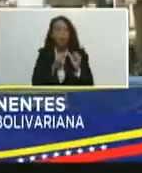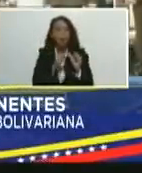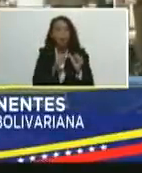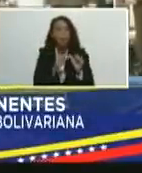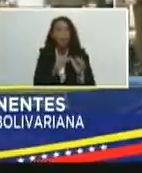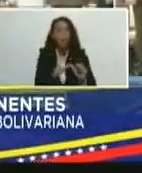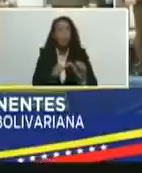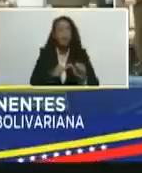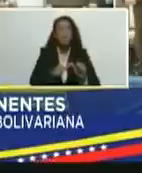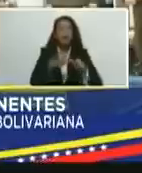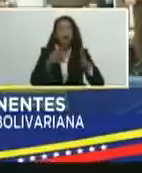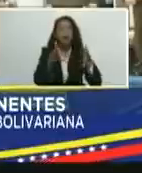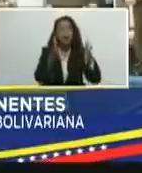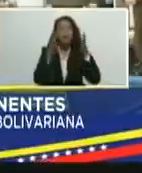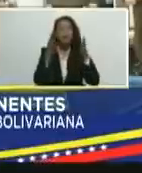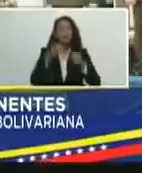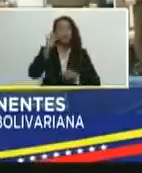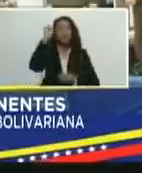patria en victoria